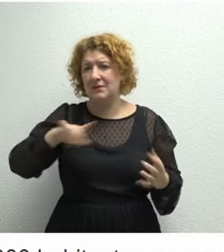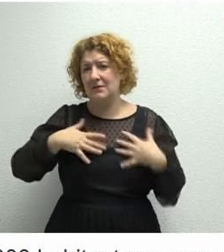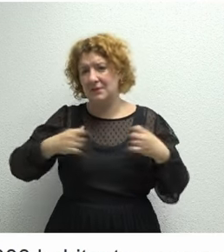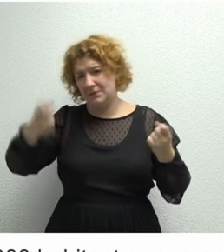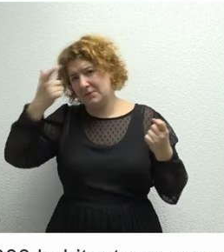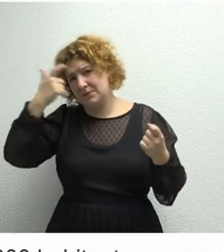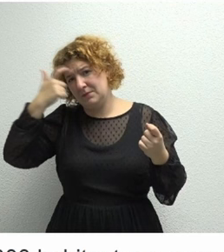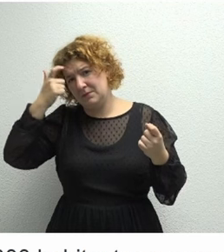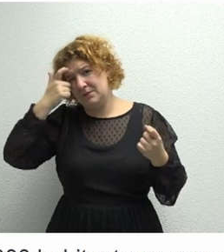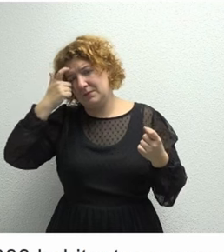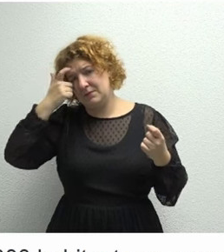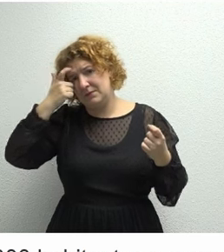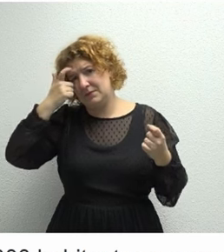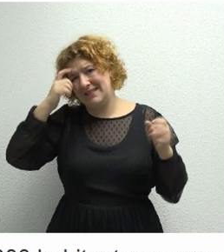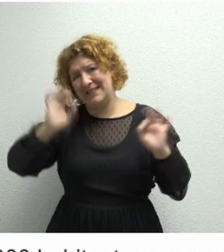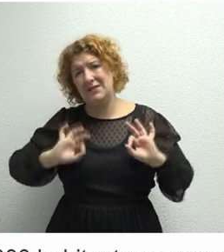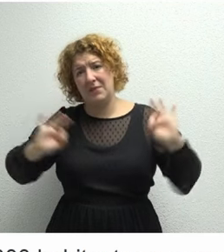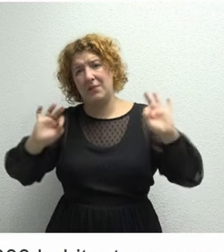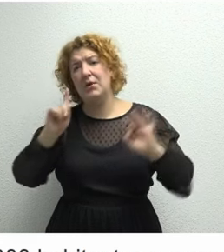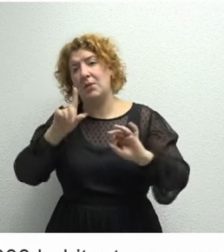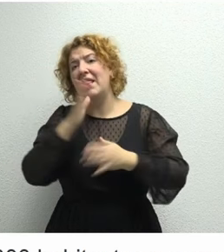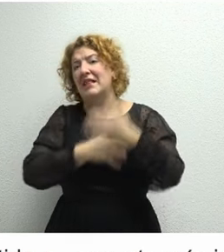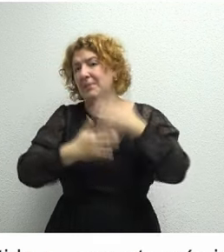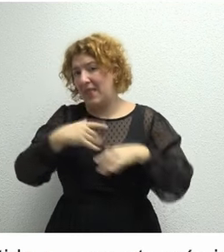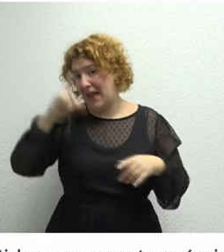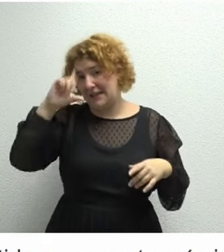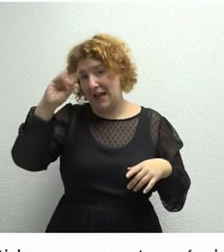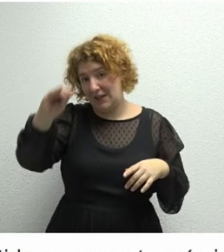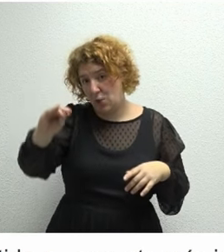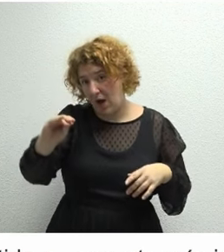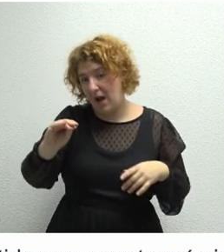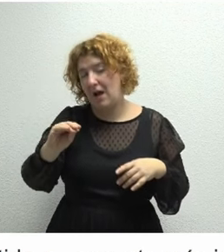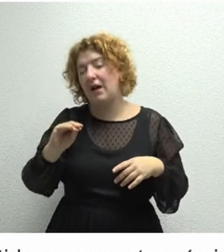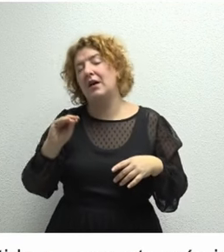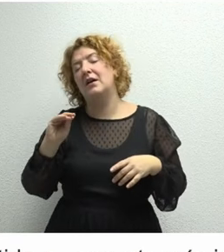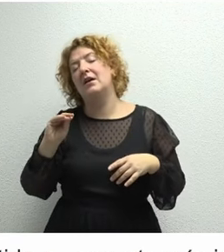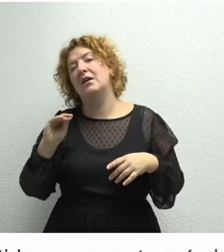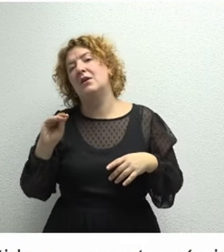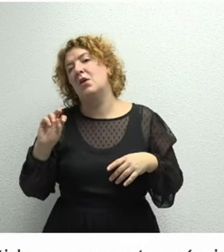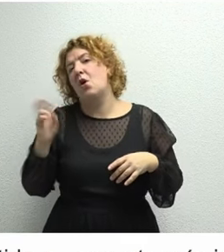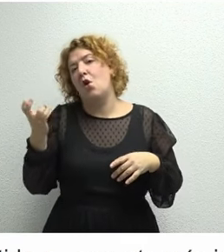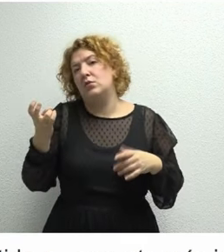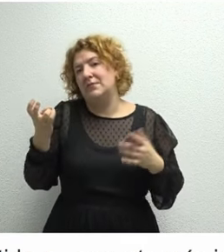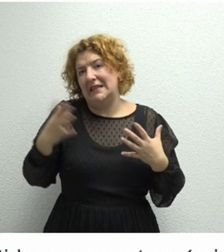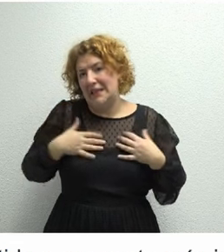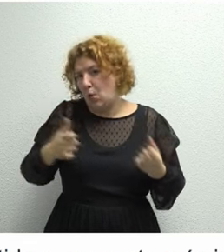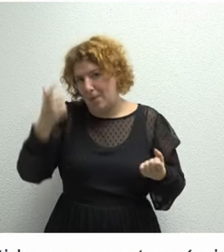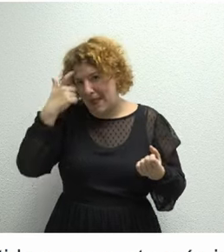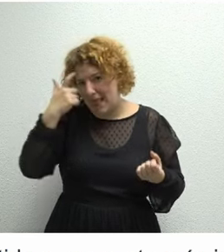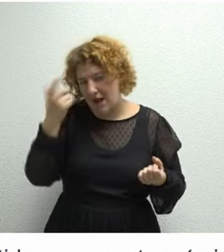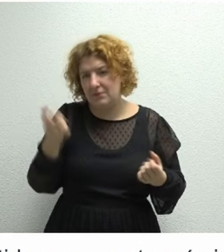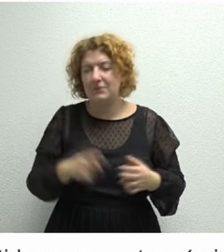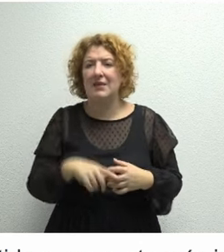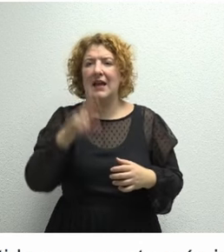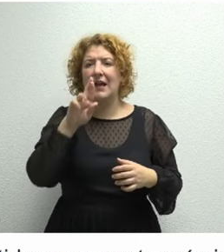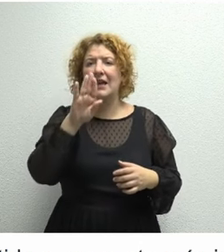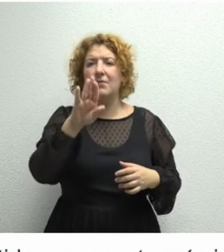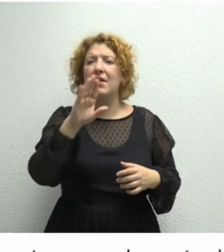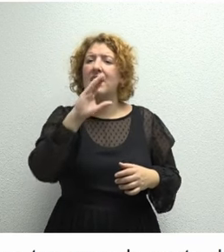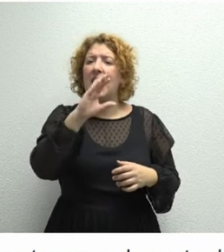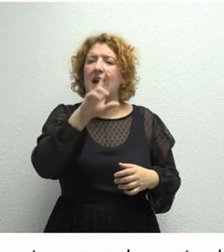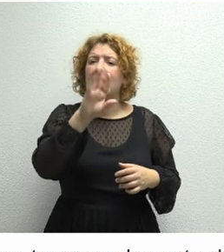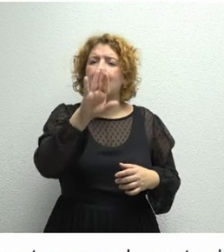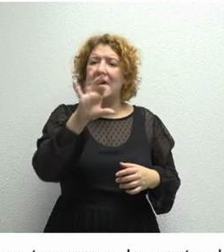específica pero que también podemos tener discapacidad intelectual y y casas de puros de Salud Mental tenemos los rps que tenemos dos